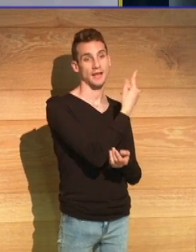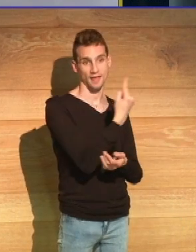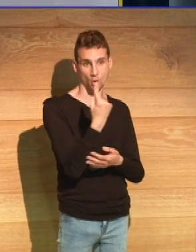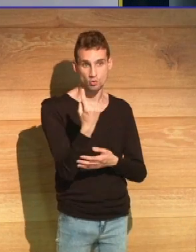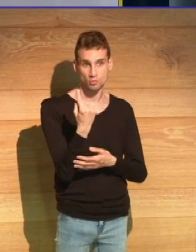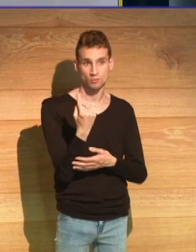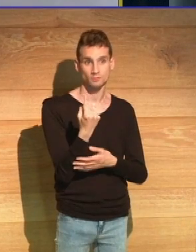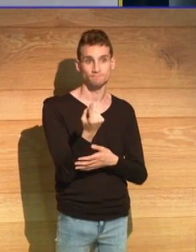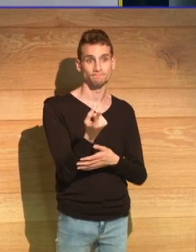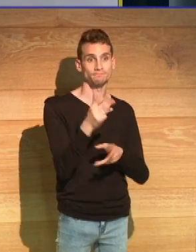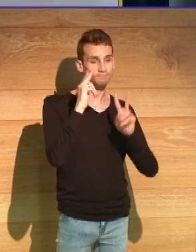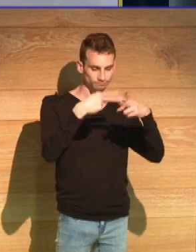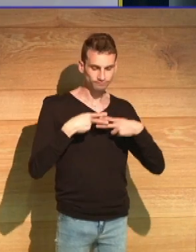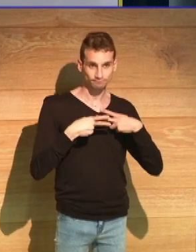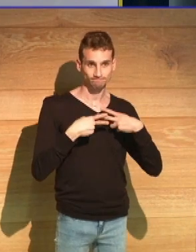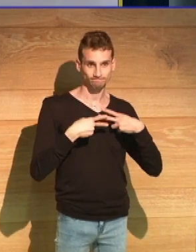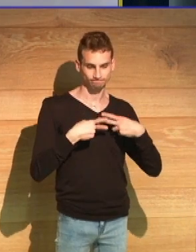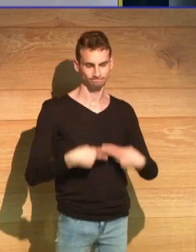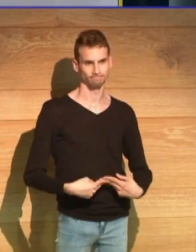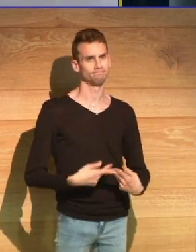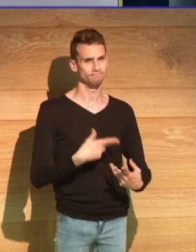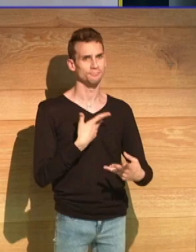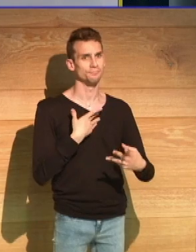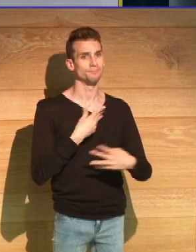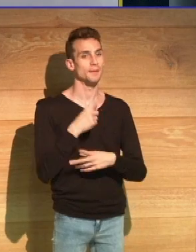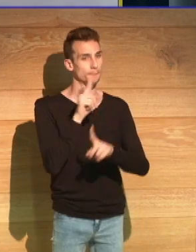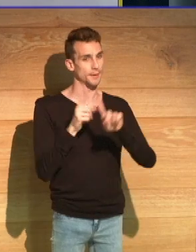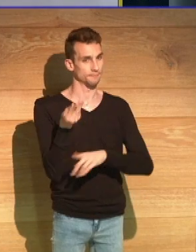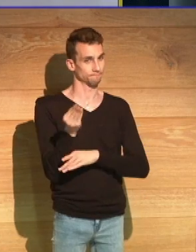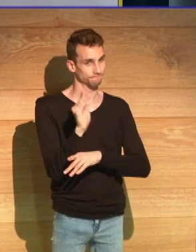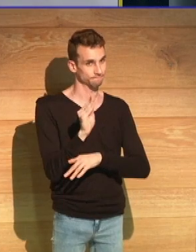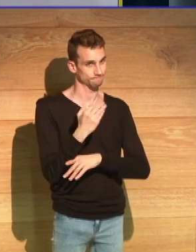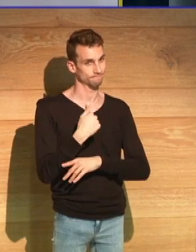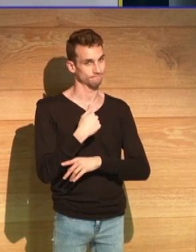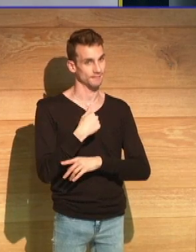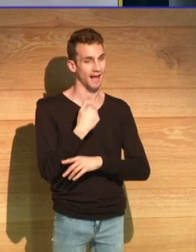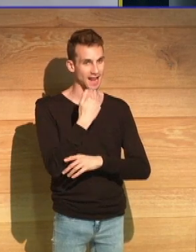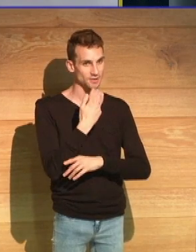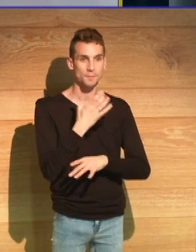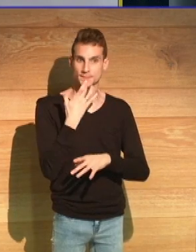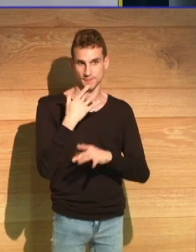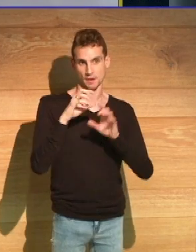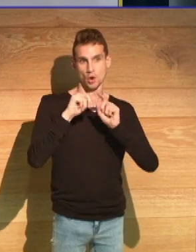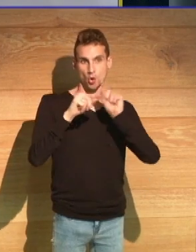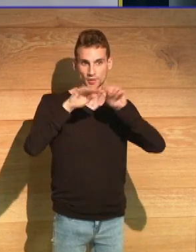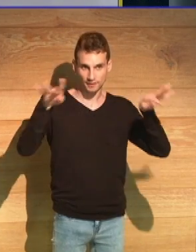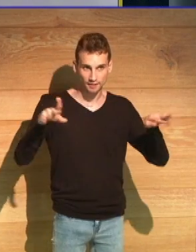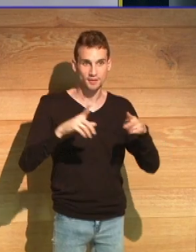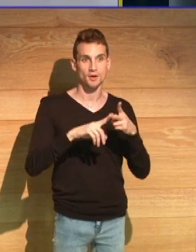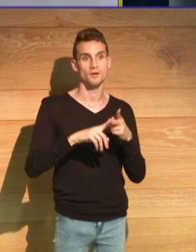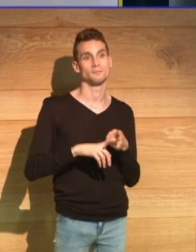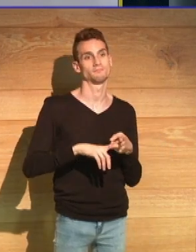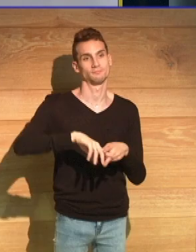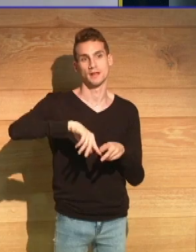uno tenemos nuestra aportación a este gran problema que es pues la contaminación, la pérdida de